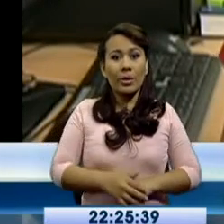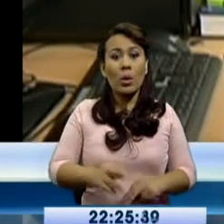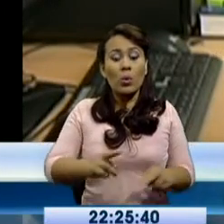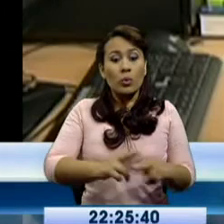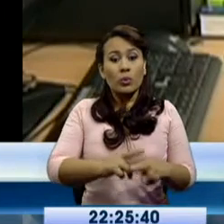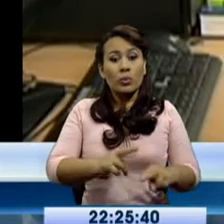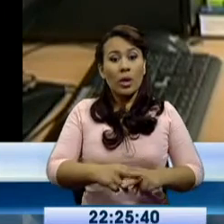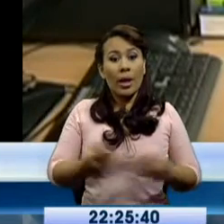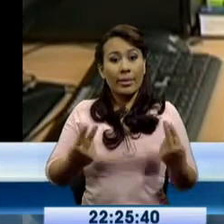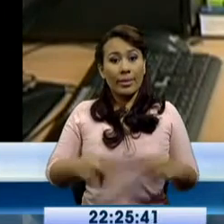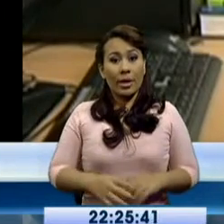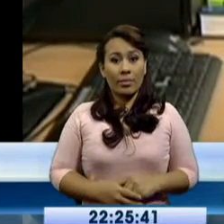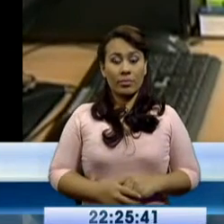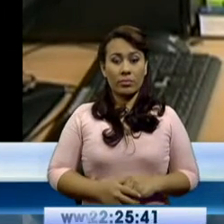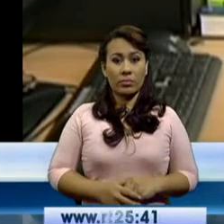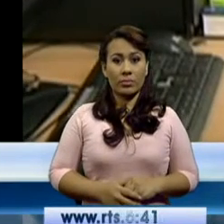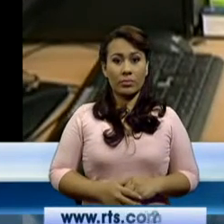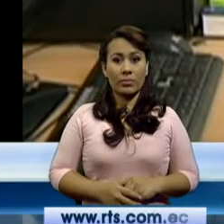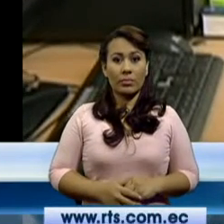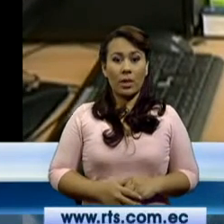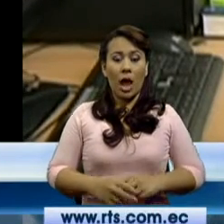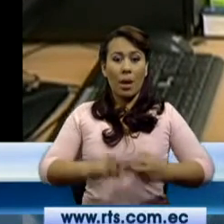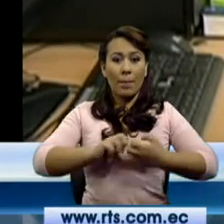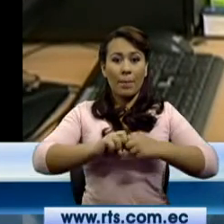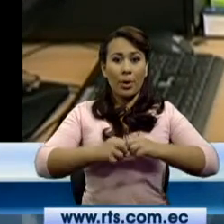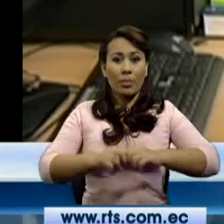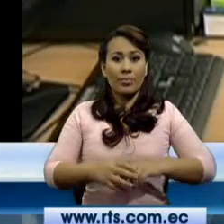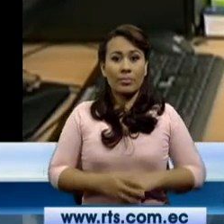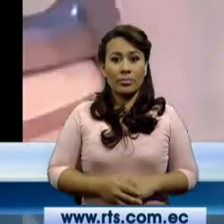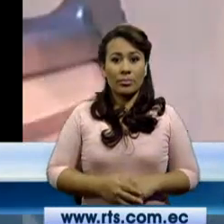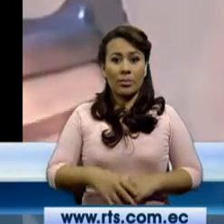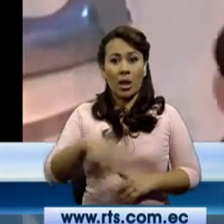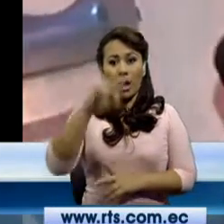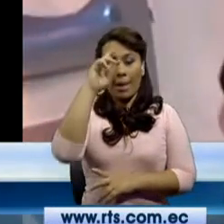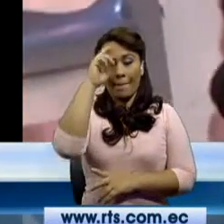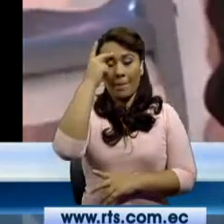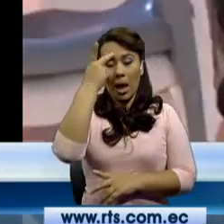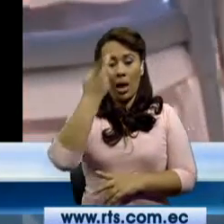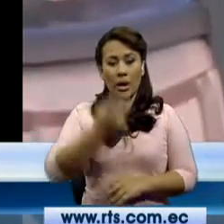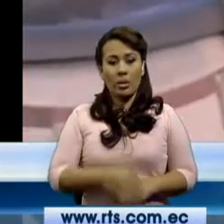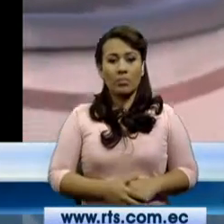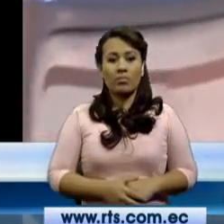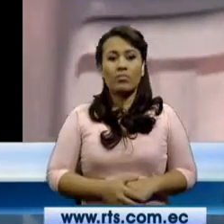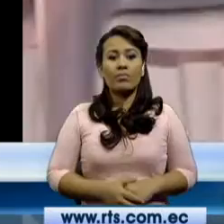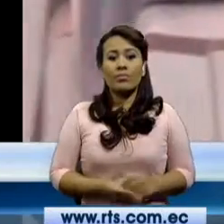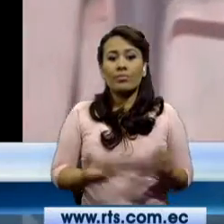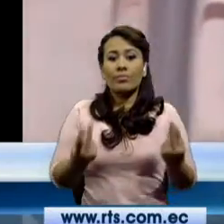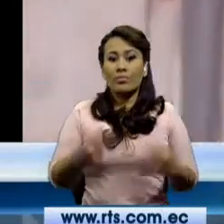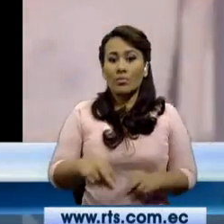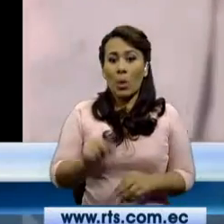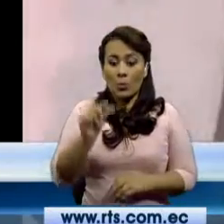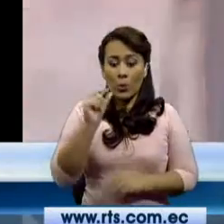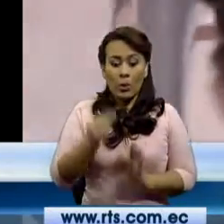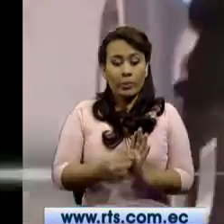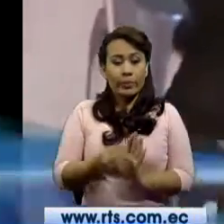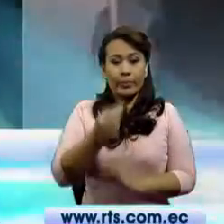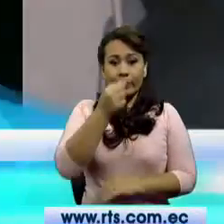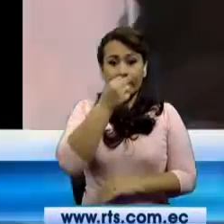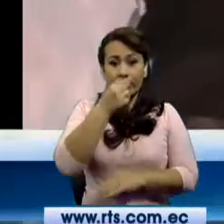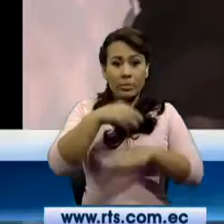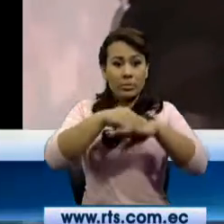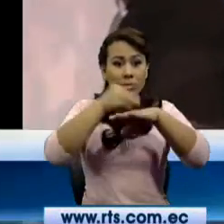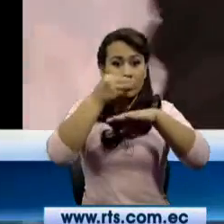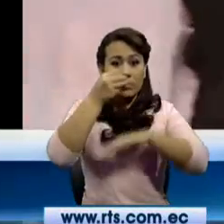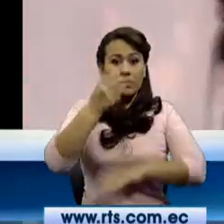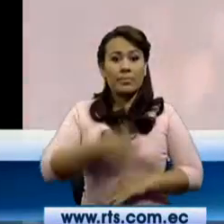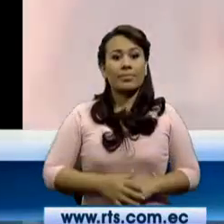usarse muchas veces como profilaxis de tratamiento de los mareos, ¿no verdad? Pero una sobredosis de la escopolamina